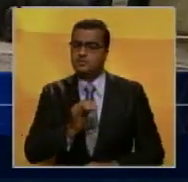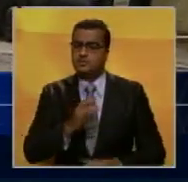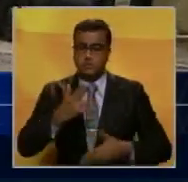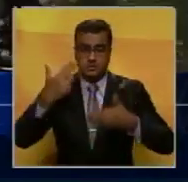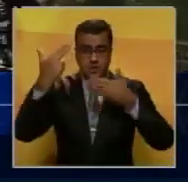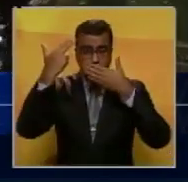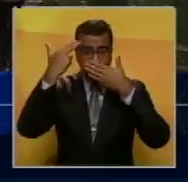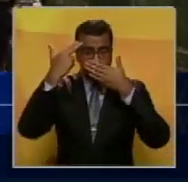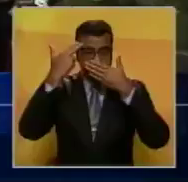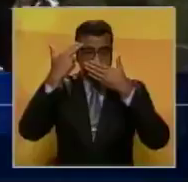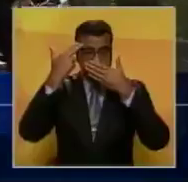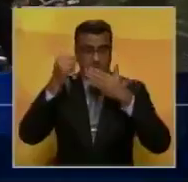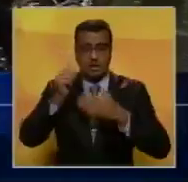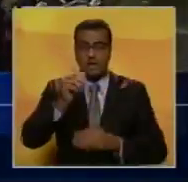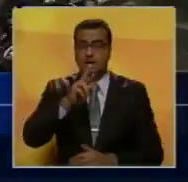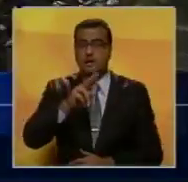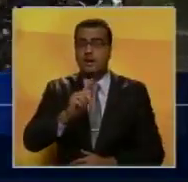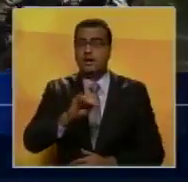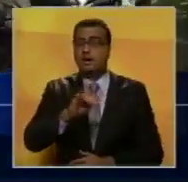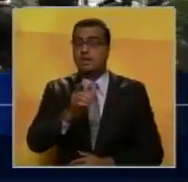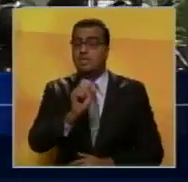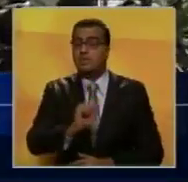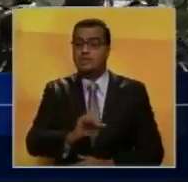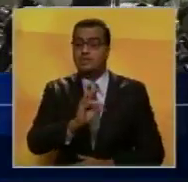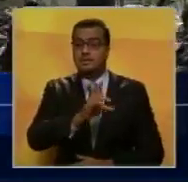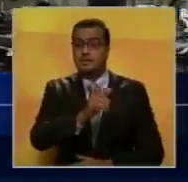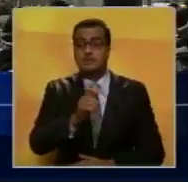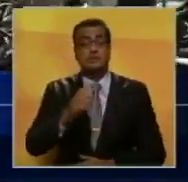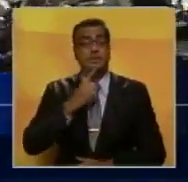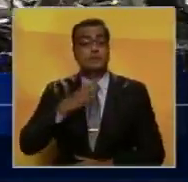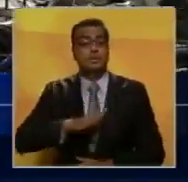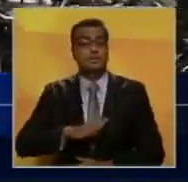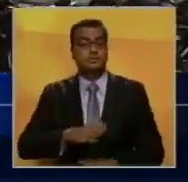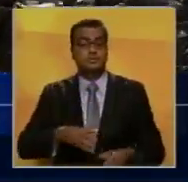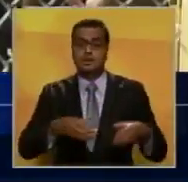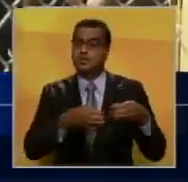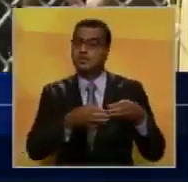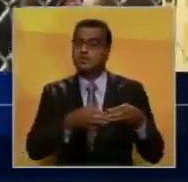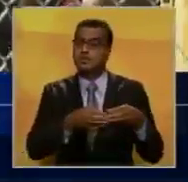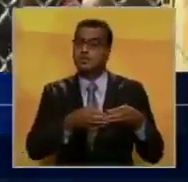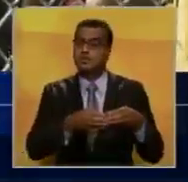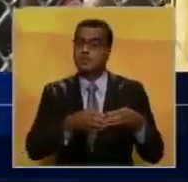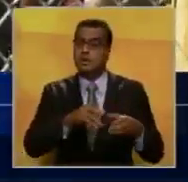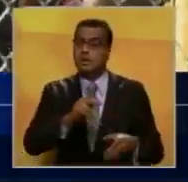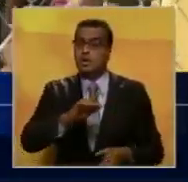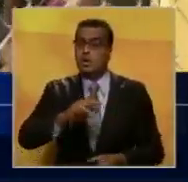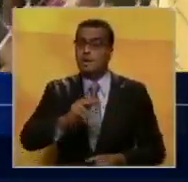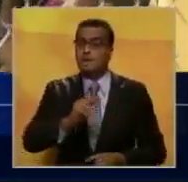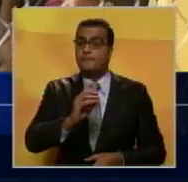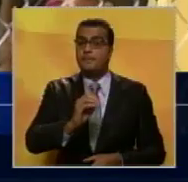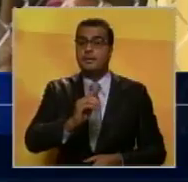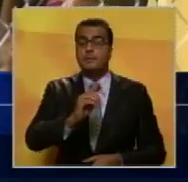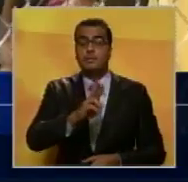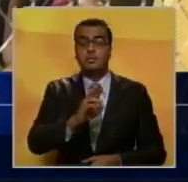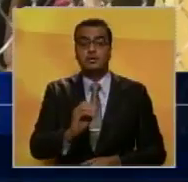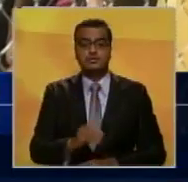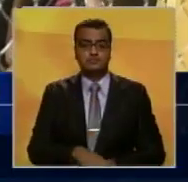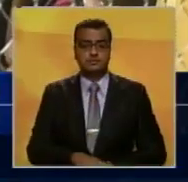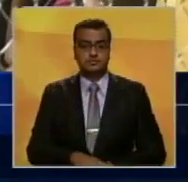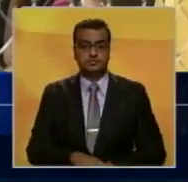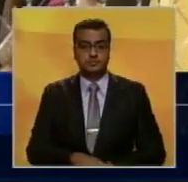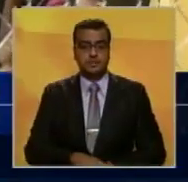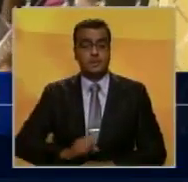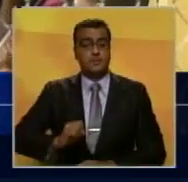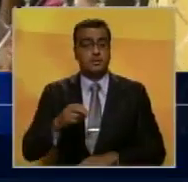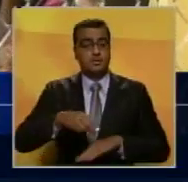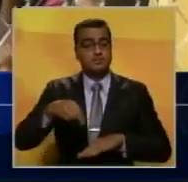secuestro frustrado en Artigas terminó con 7 delincuentes muertos, integrantes de la banda Los Pipoteros y Los Perplus. La Policía Nacional